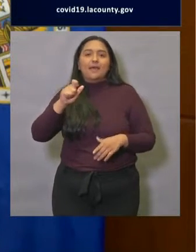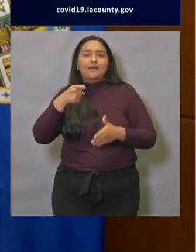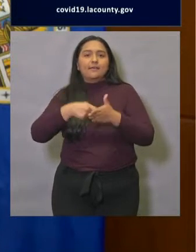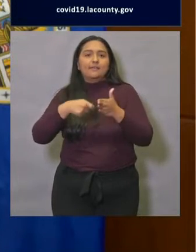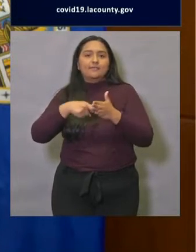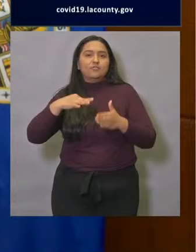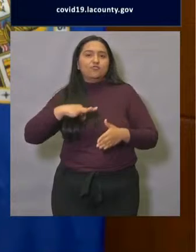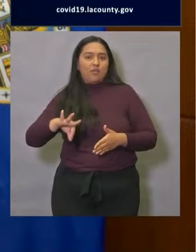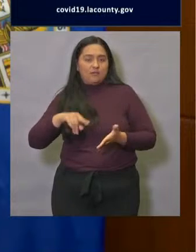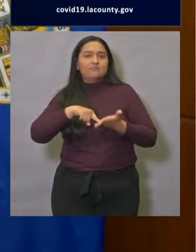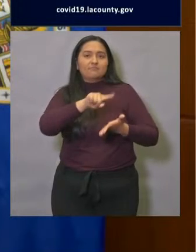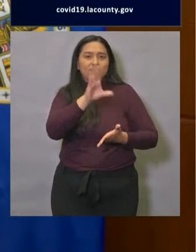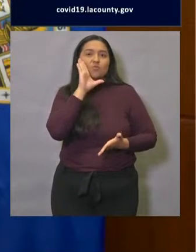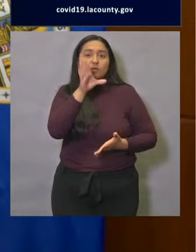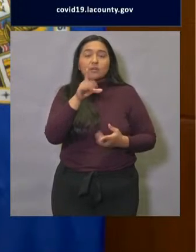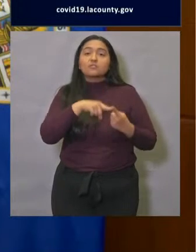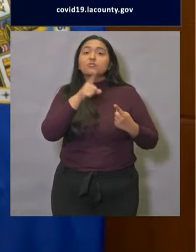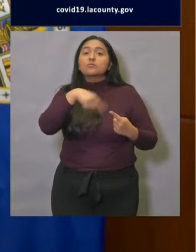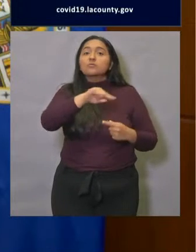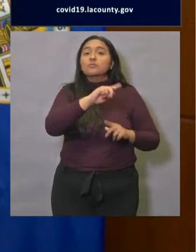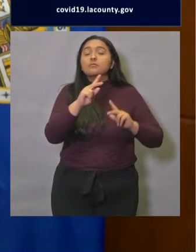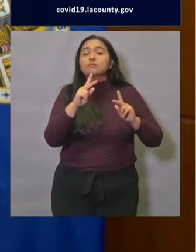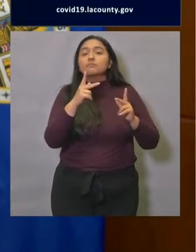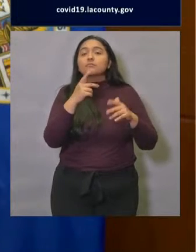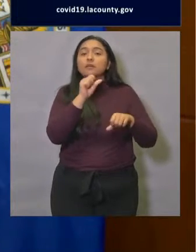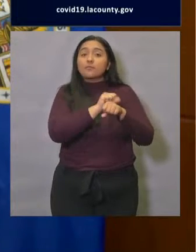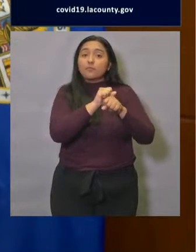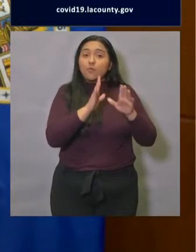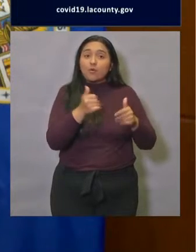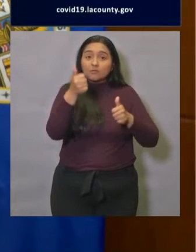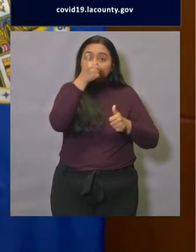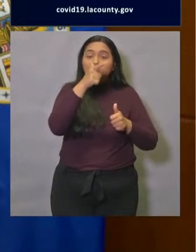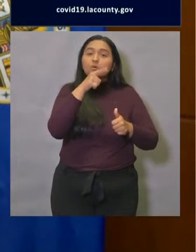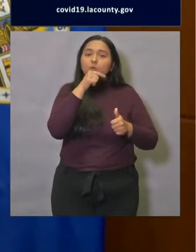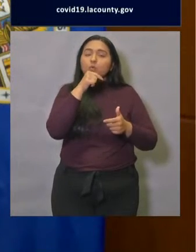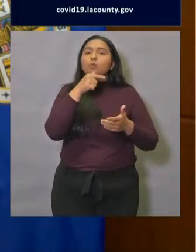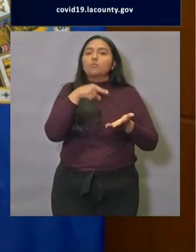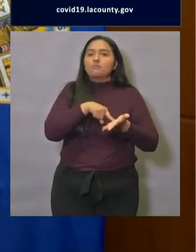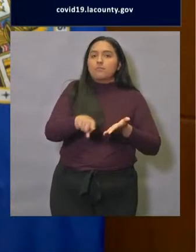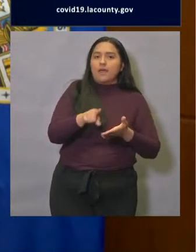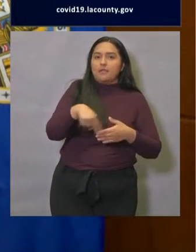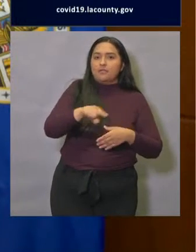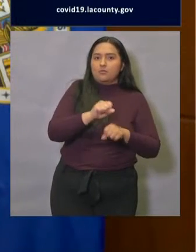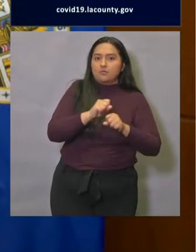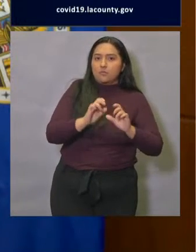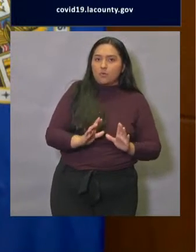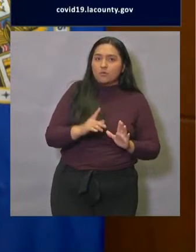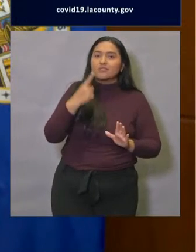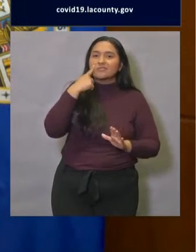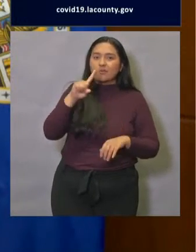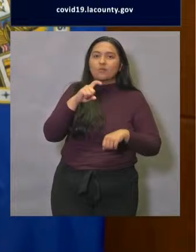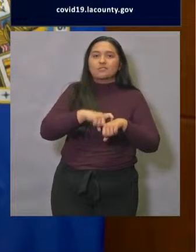pagado a sus empleados para que se vacunan. También les doy las gracias que